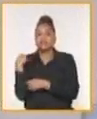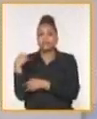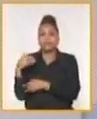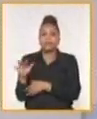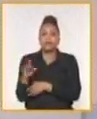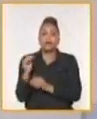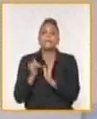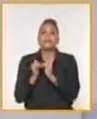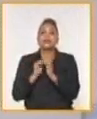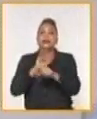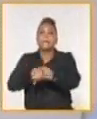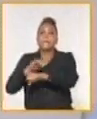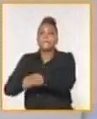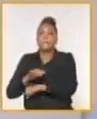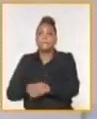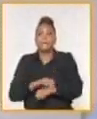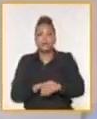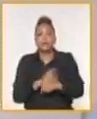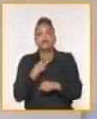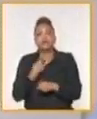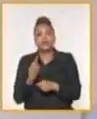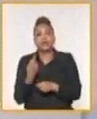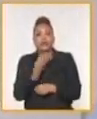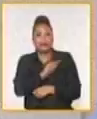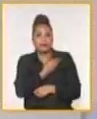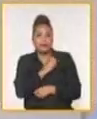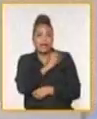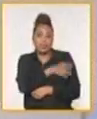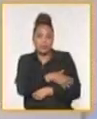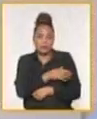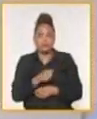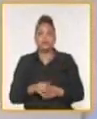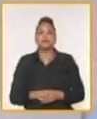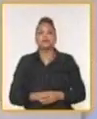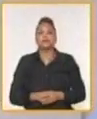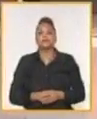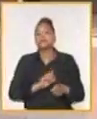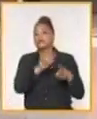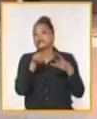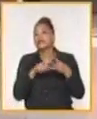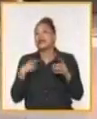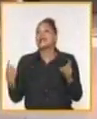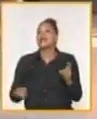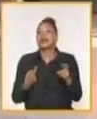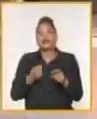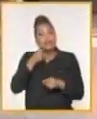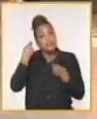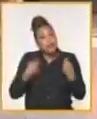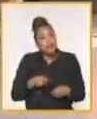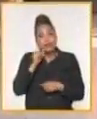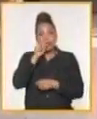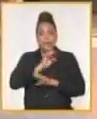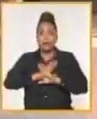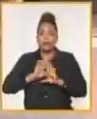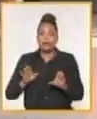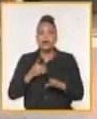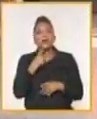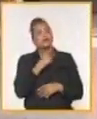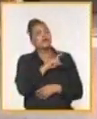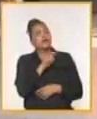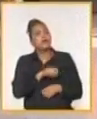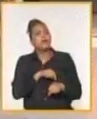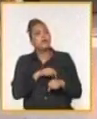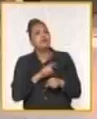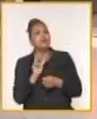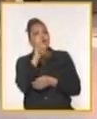miles que tienen de prisioneros palestinos. ¿Y la guerra? Es decir, esa guerra tiene que terminar. Me he referido en medio de estos